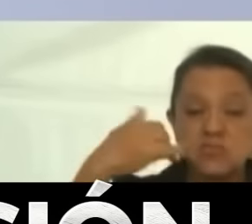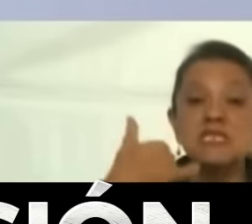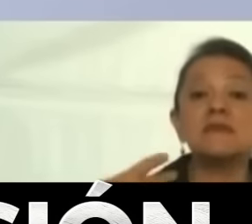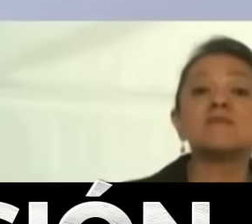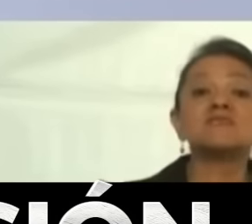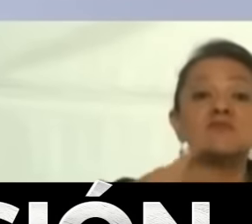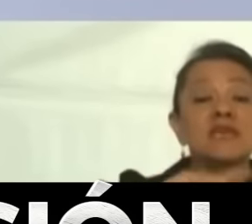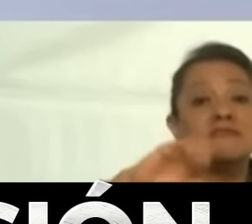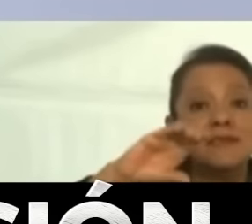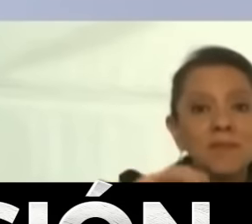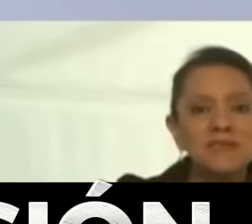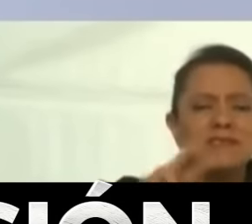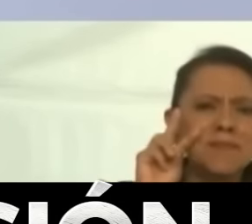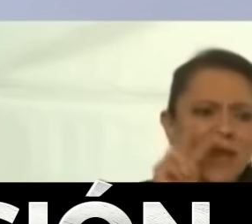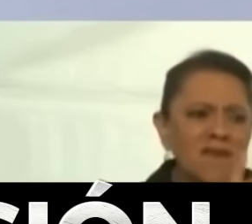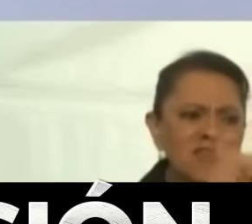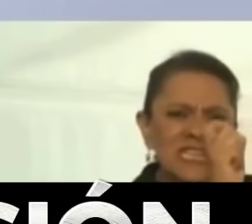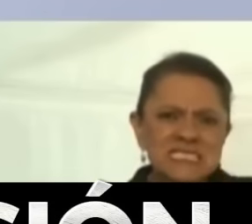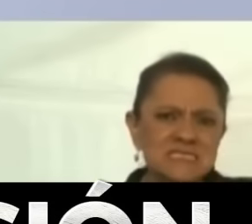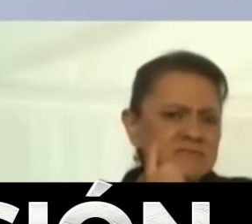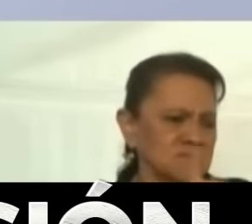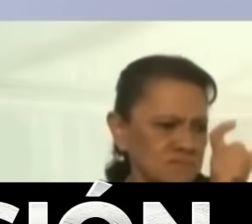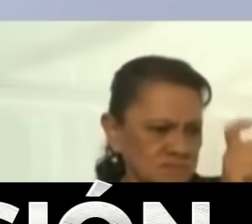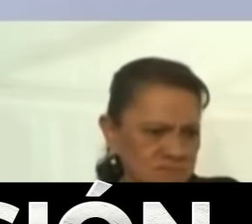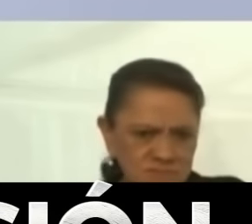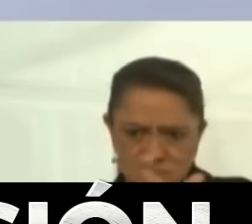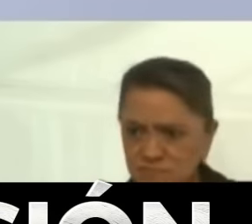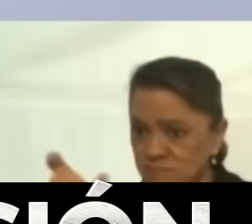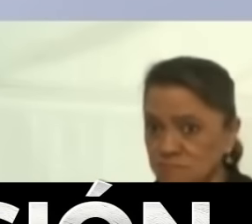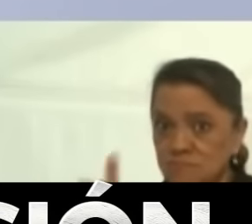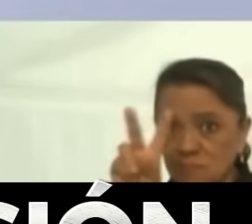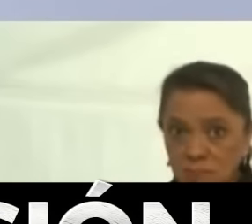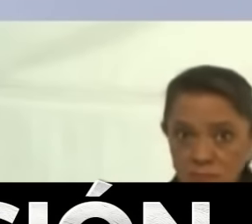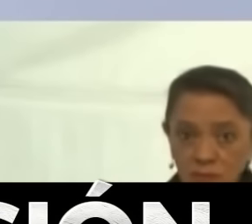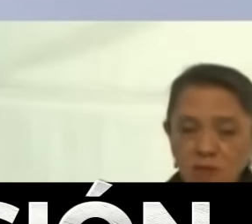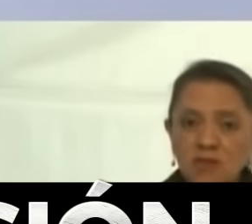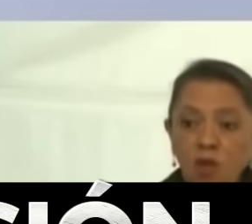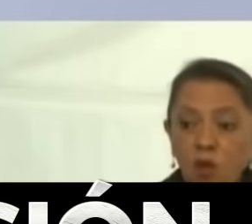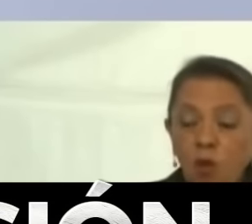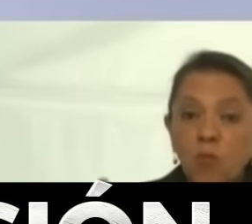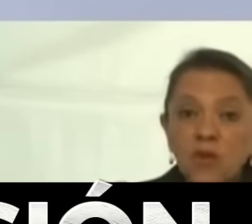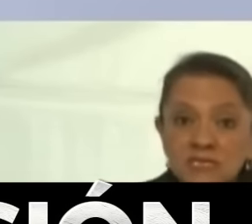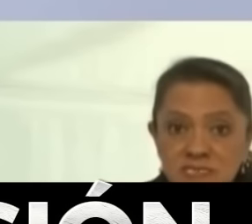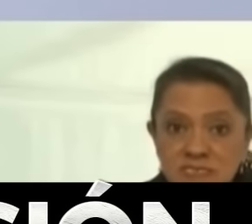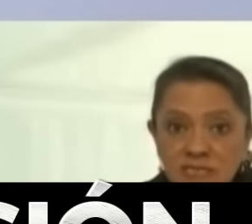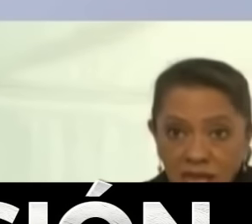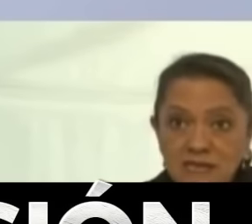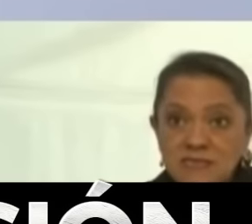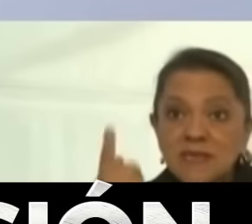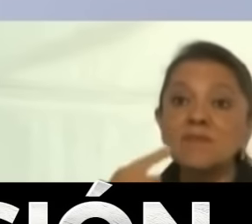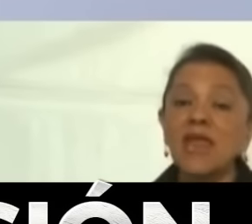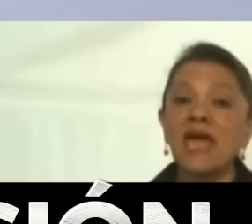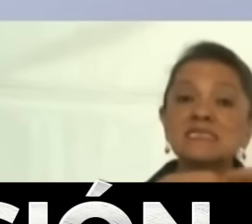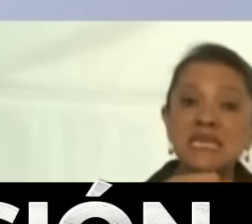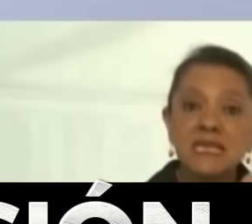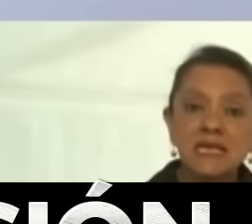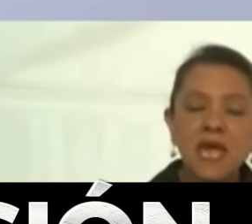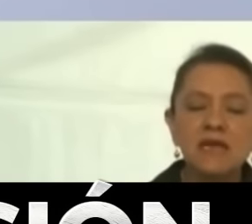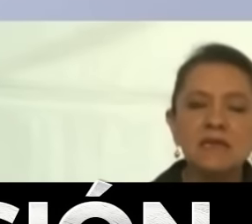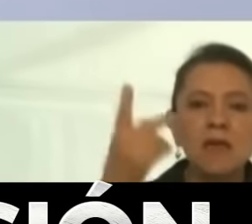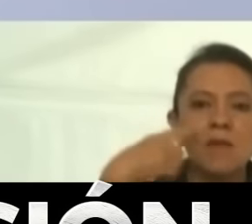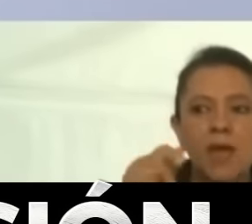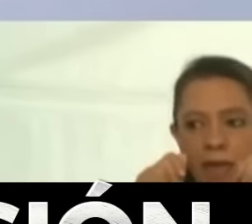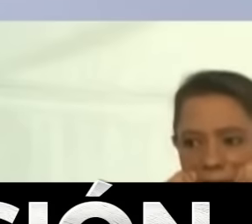salud y brindarles el acercamiento al primer nivel de atención y después, si requieren